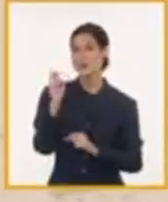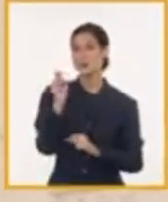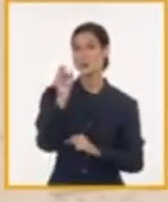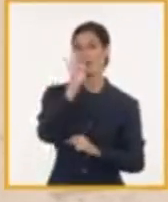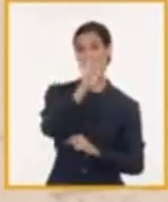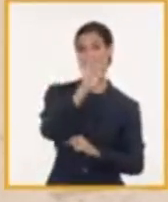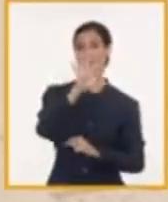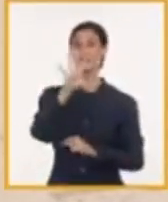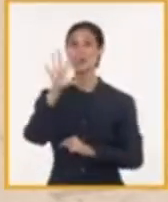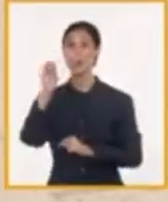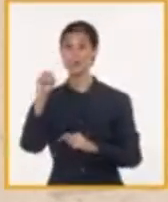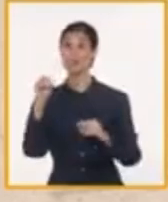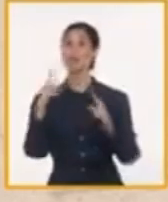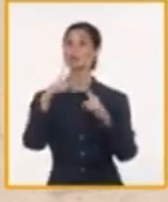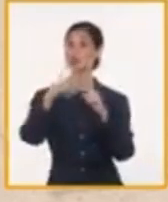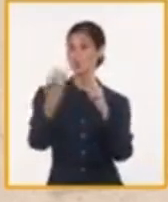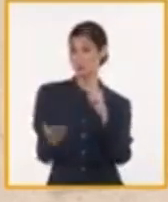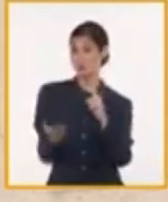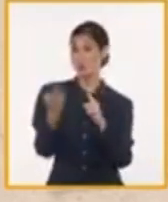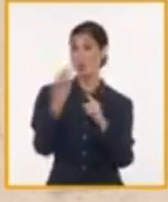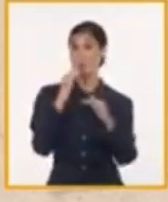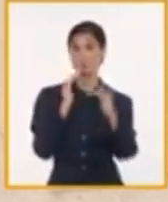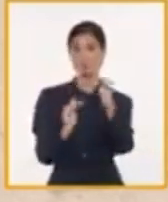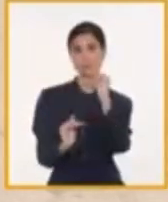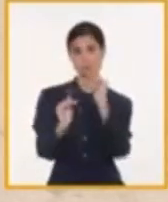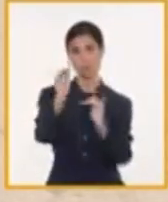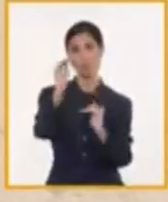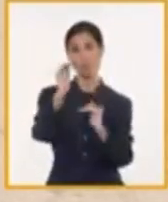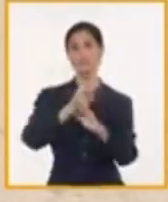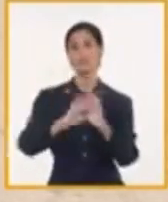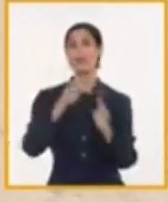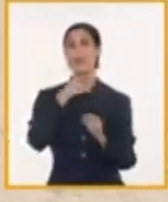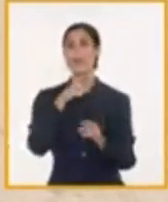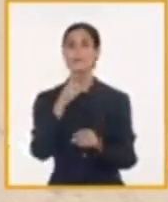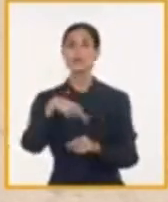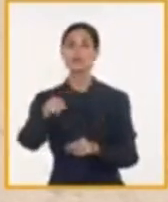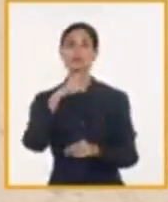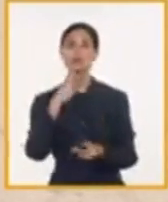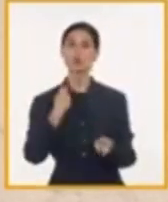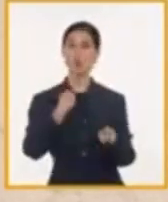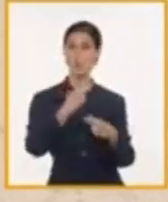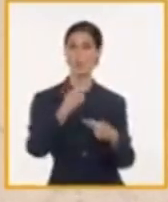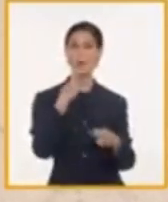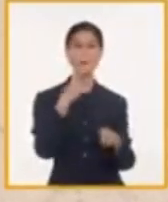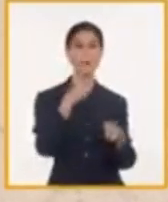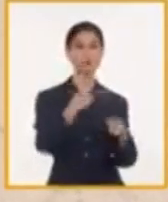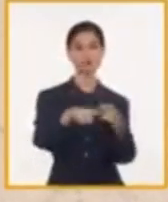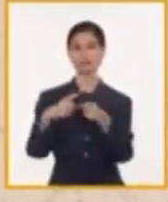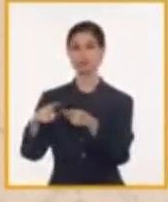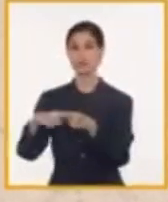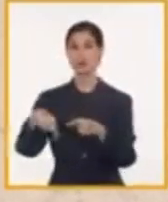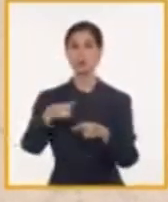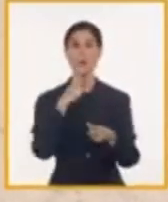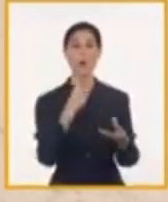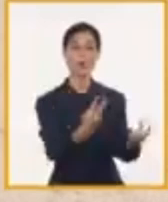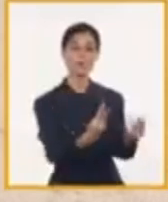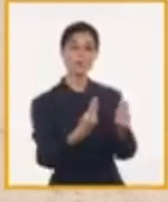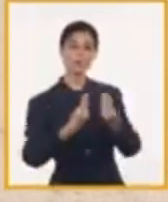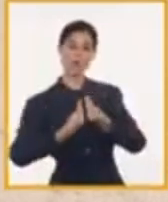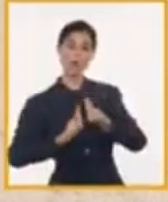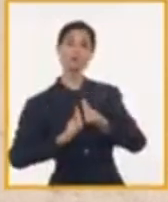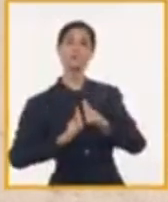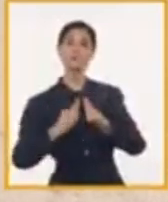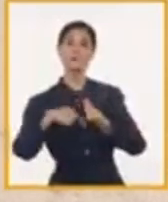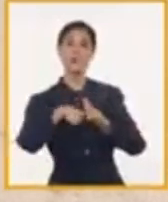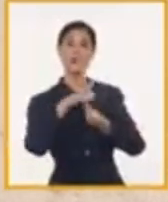a consumo social, principalmente a través de la compra de materias primas con la propia exportación de la langosta, con el dinero de la langosta y con encarnamientos